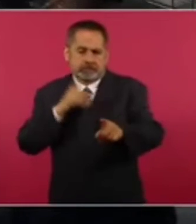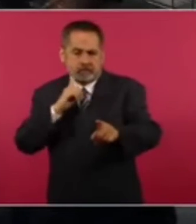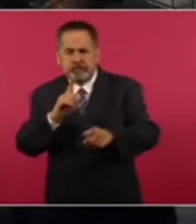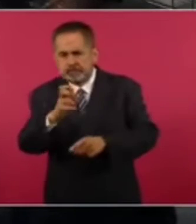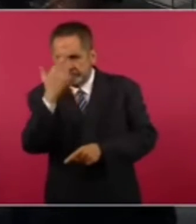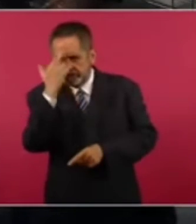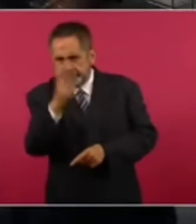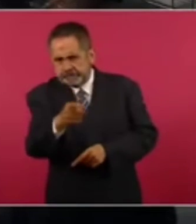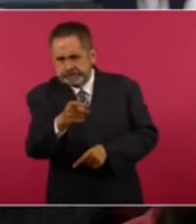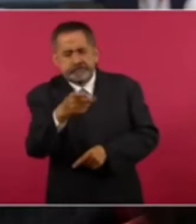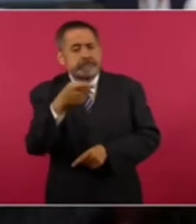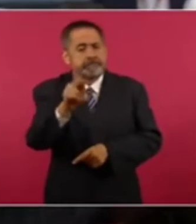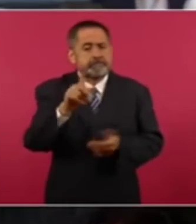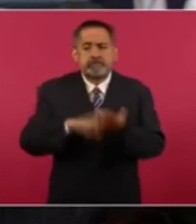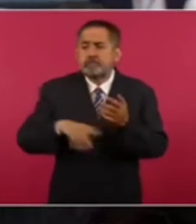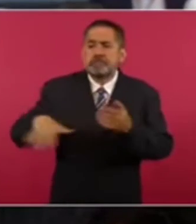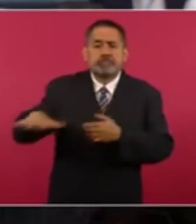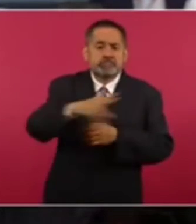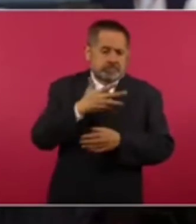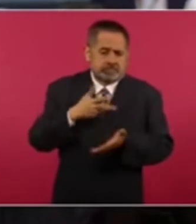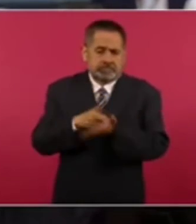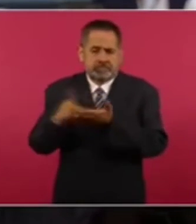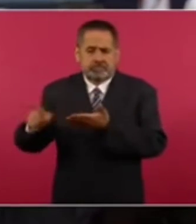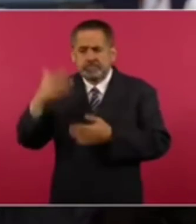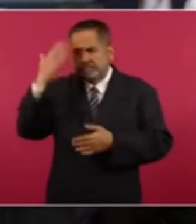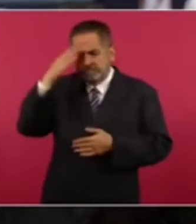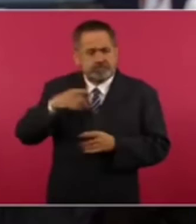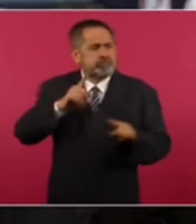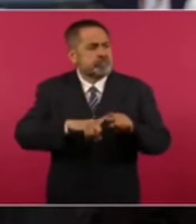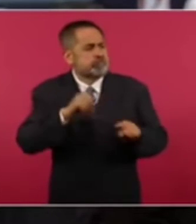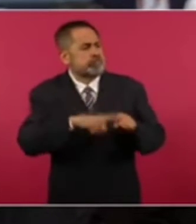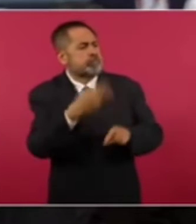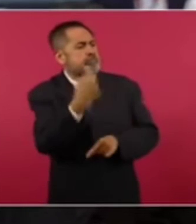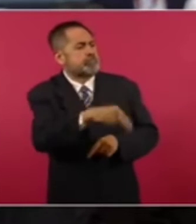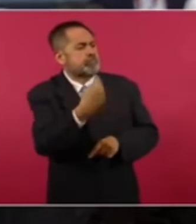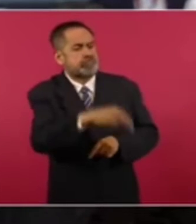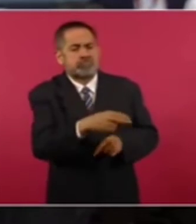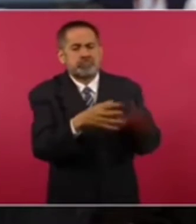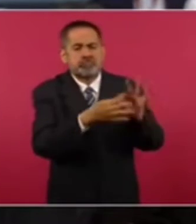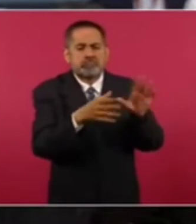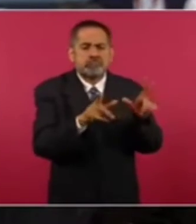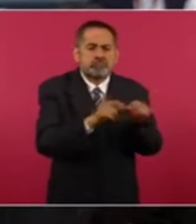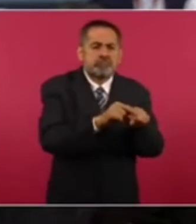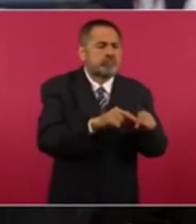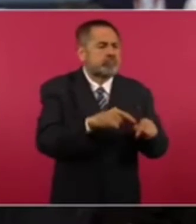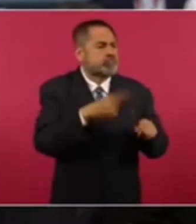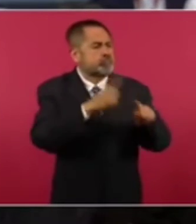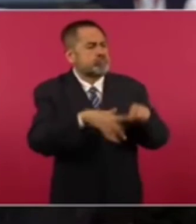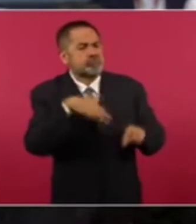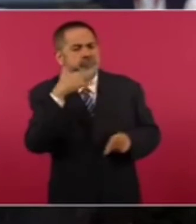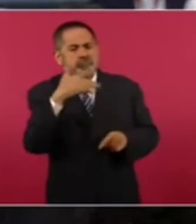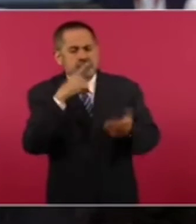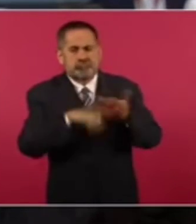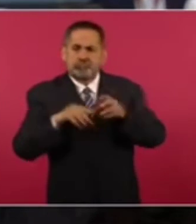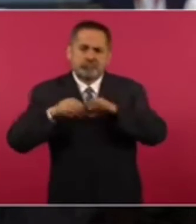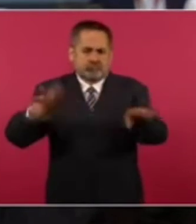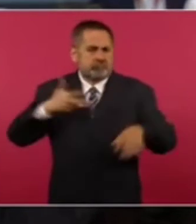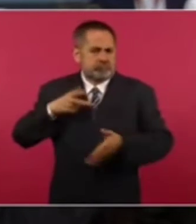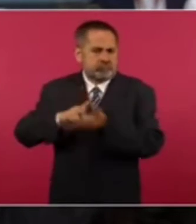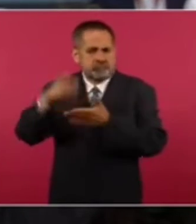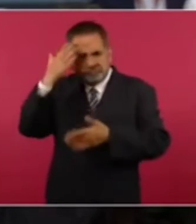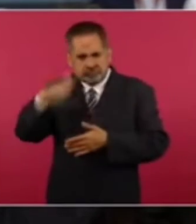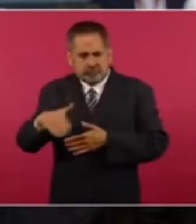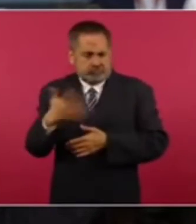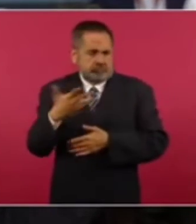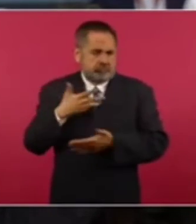pero también la gente tiene derecho a saber quiénes son estos jueces, magistrados y ministros corruptos. Por eso el derecho